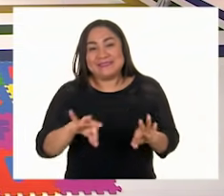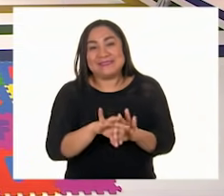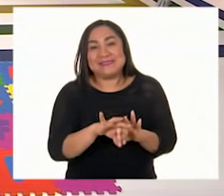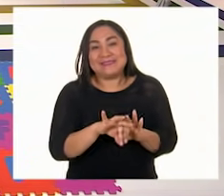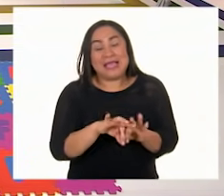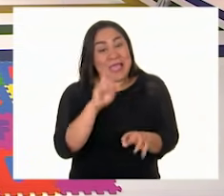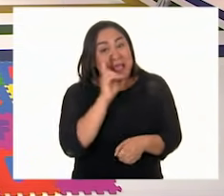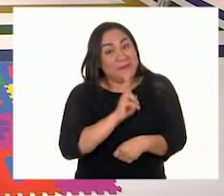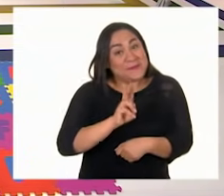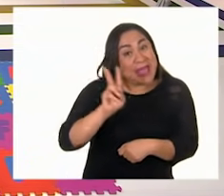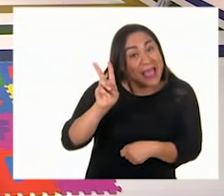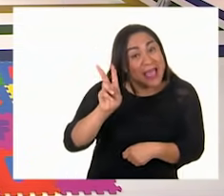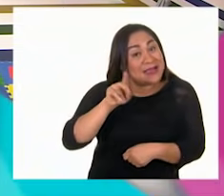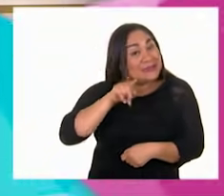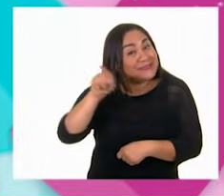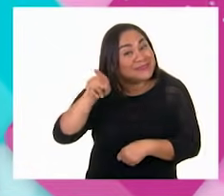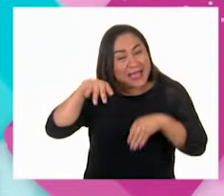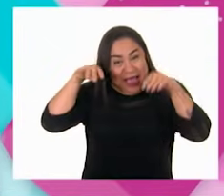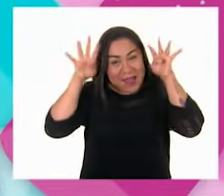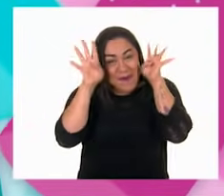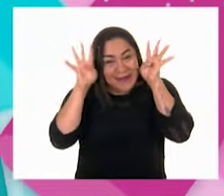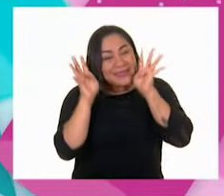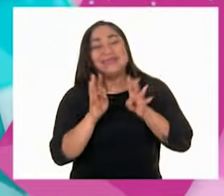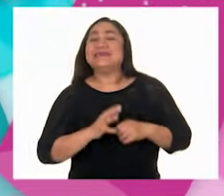contigo, Ajolisto!